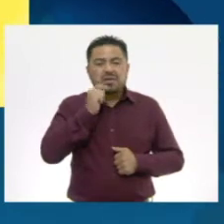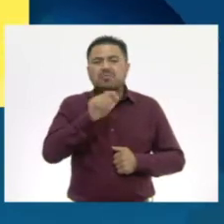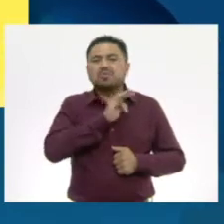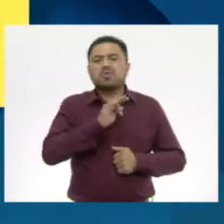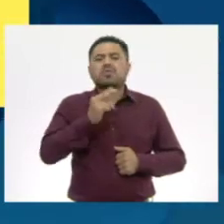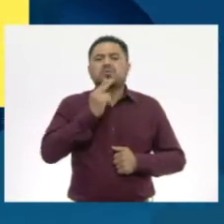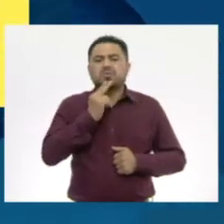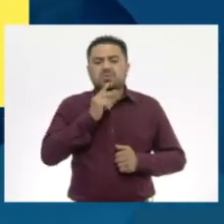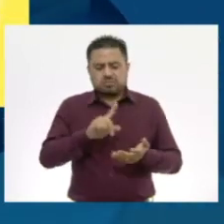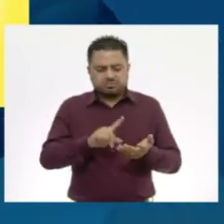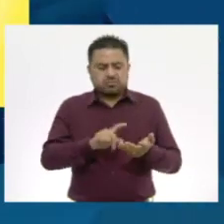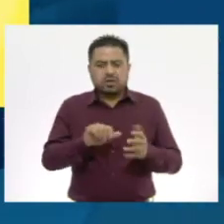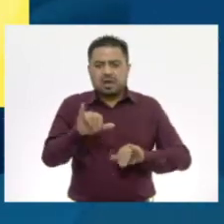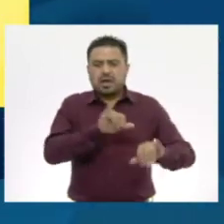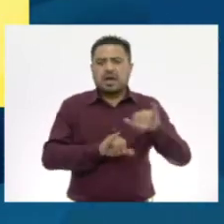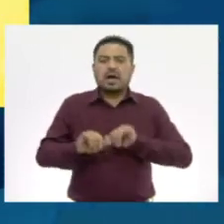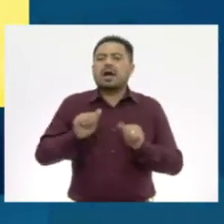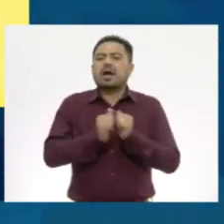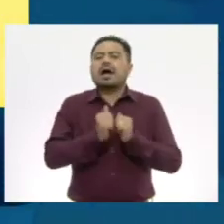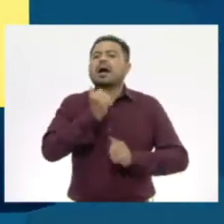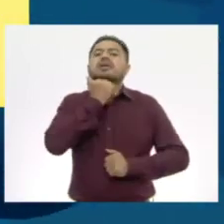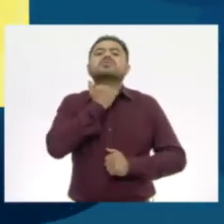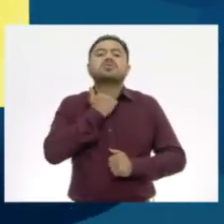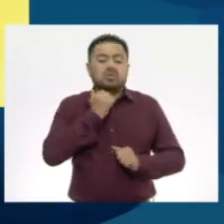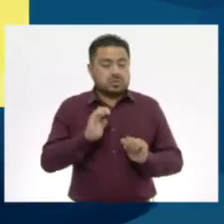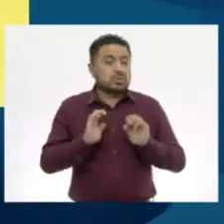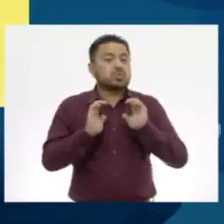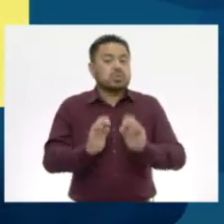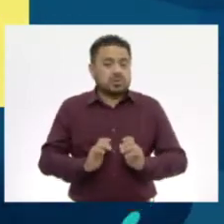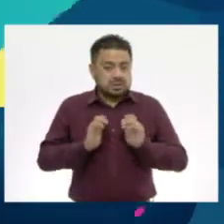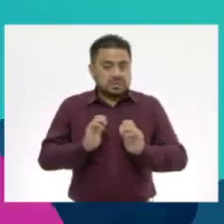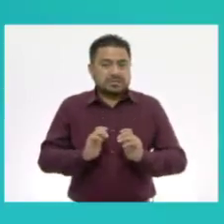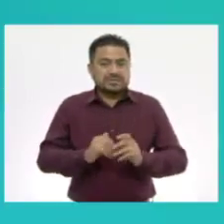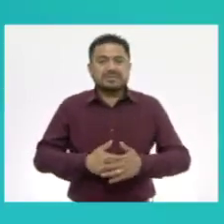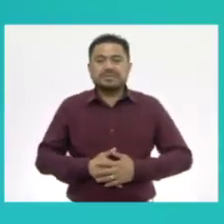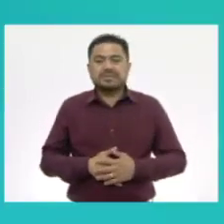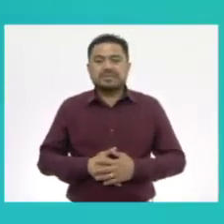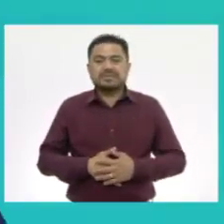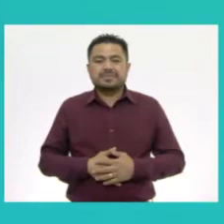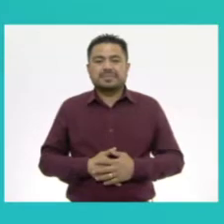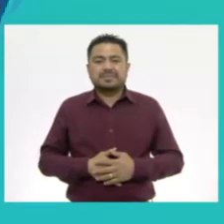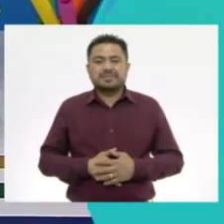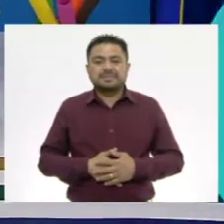usa desinfectantes a base de alcohol. ¡Cuídate!